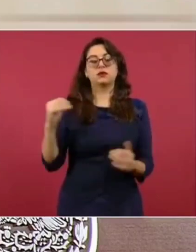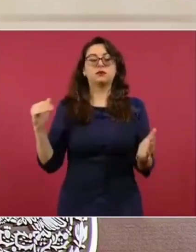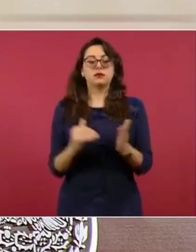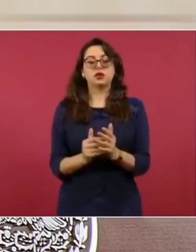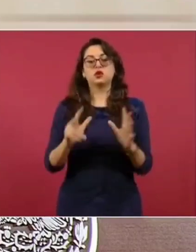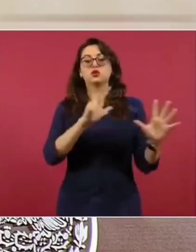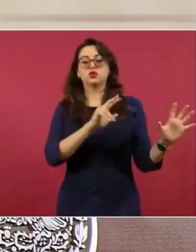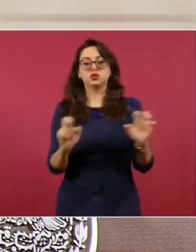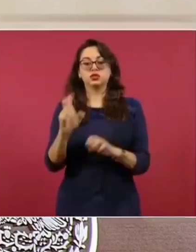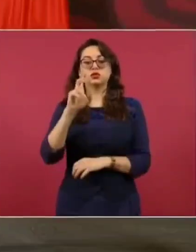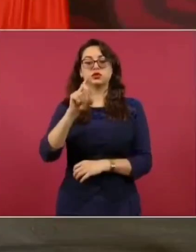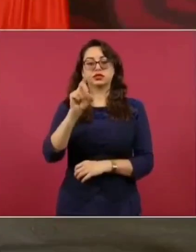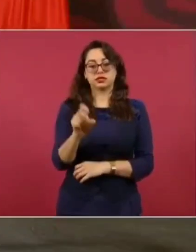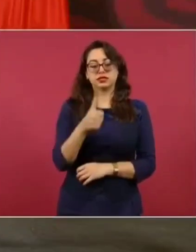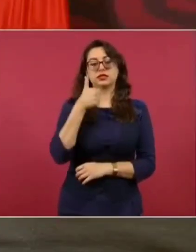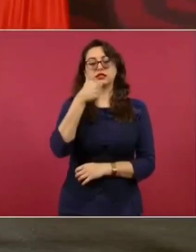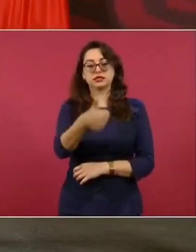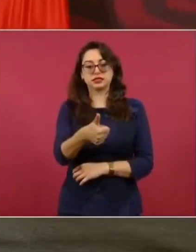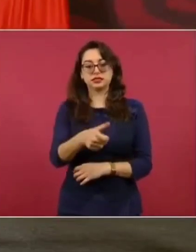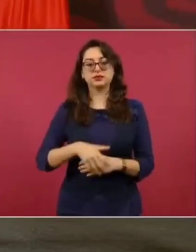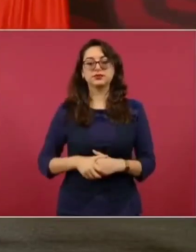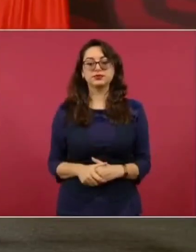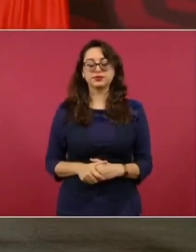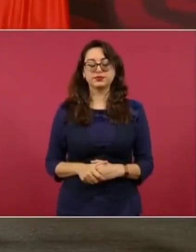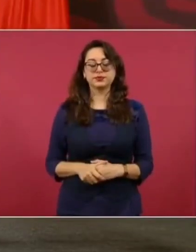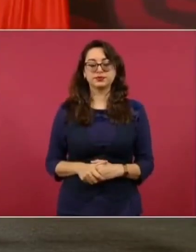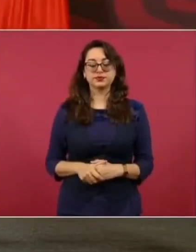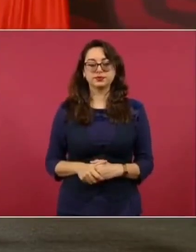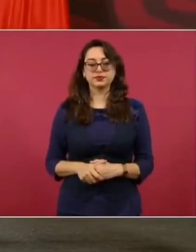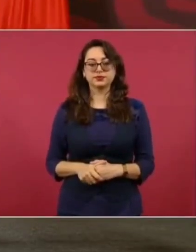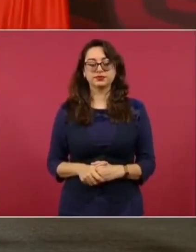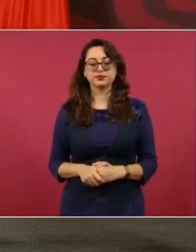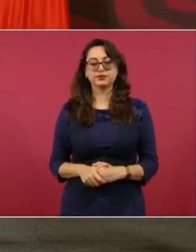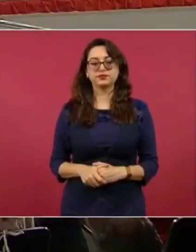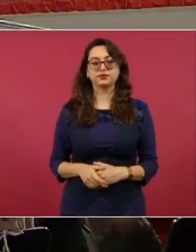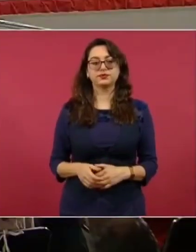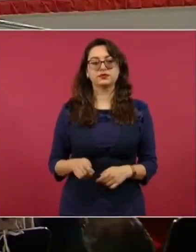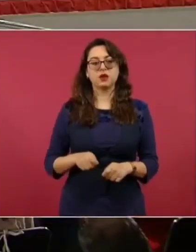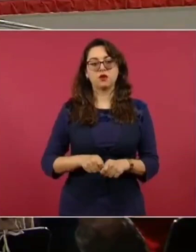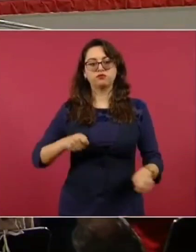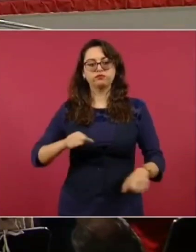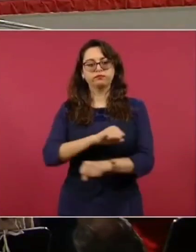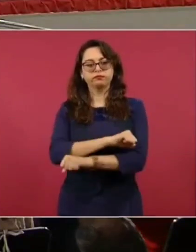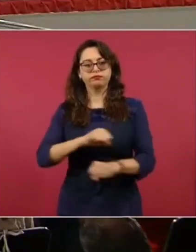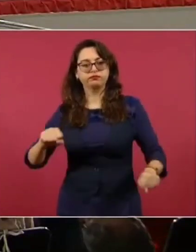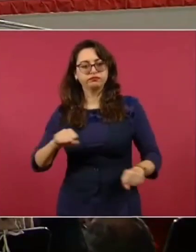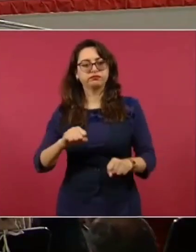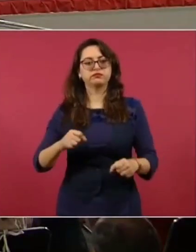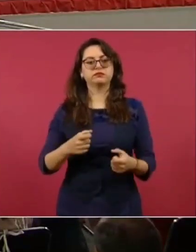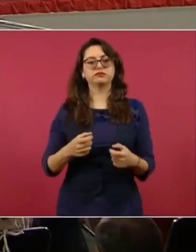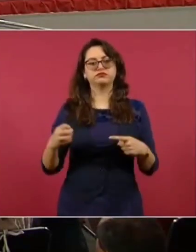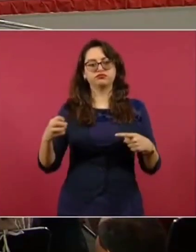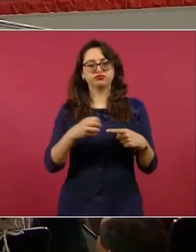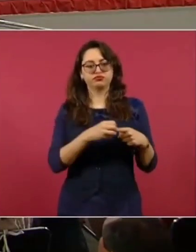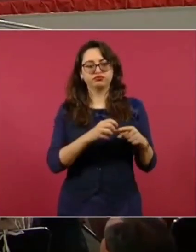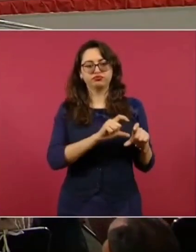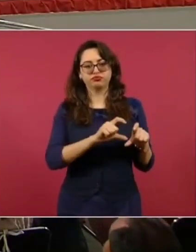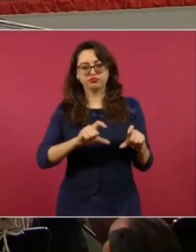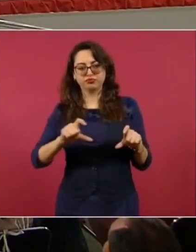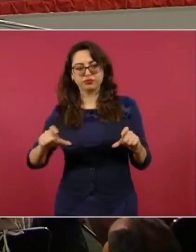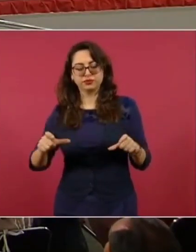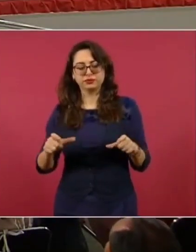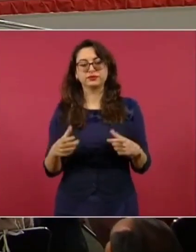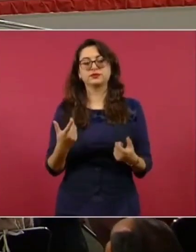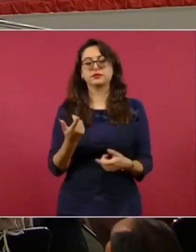169.836 cargadores asegurados granadas y cartuchos en el mes de